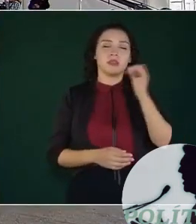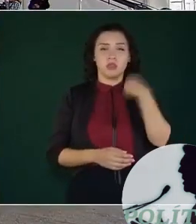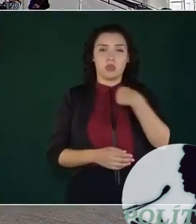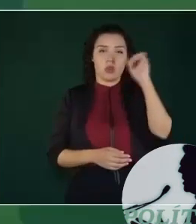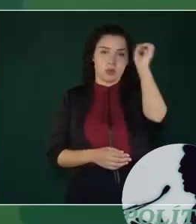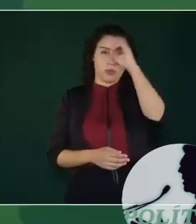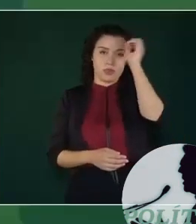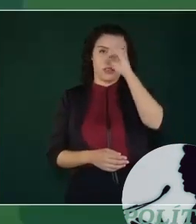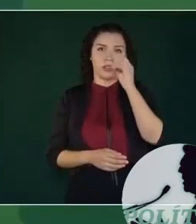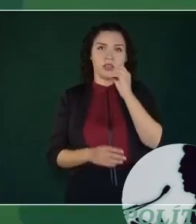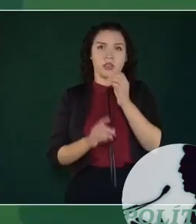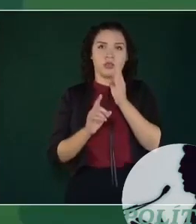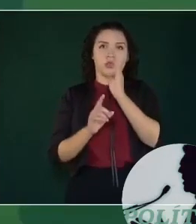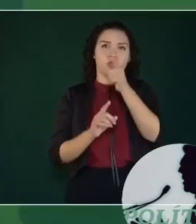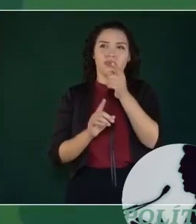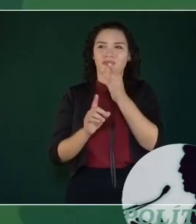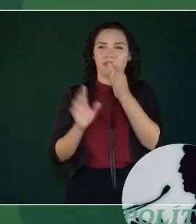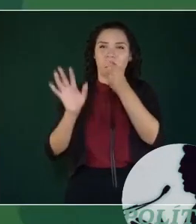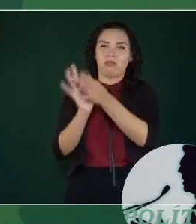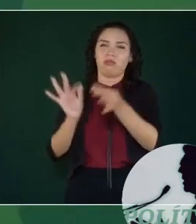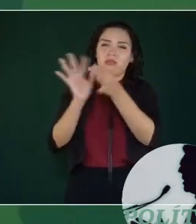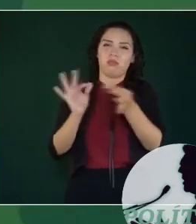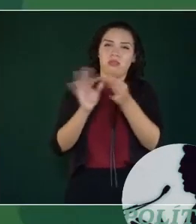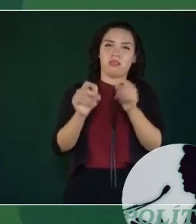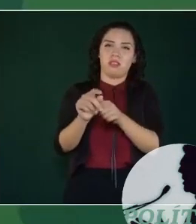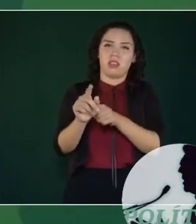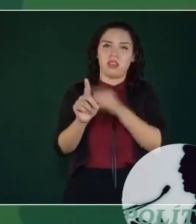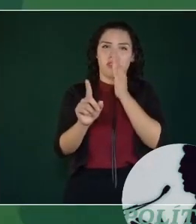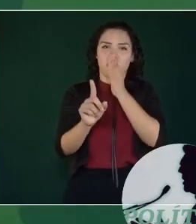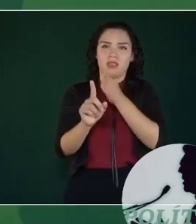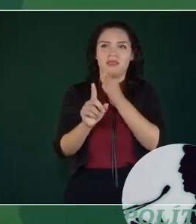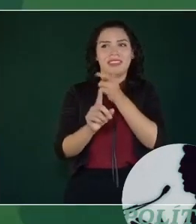tu enfoque no corresponde a lo que estamos haciendo.